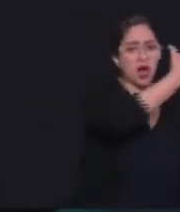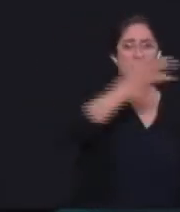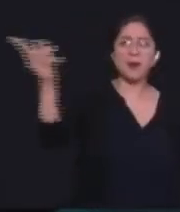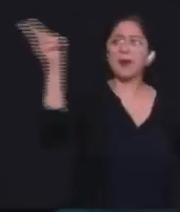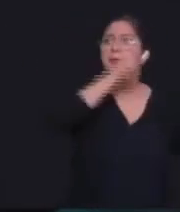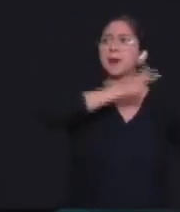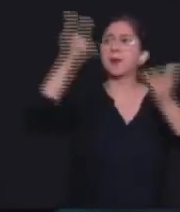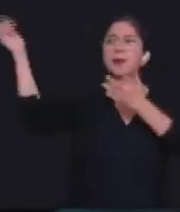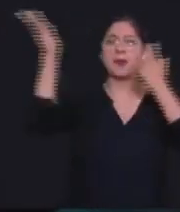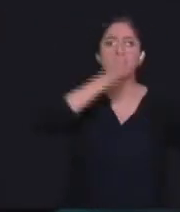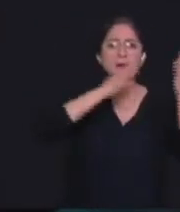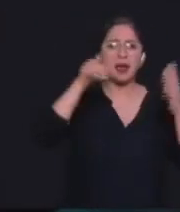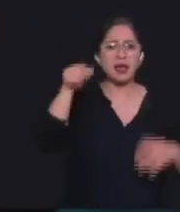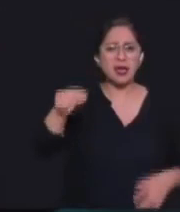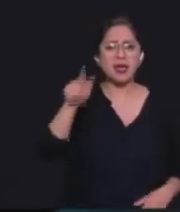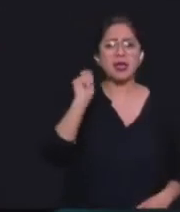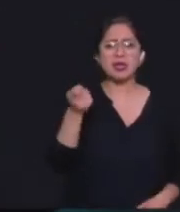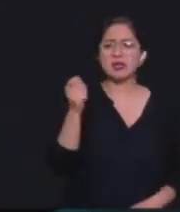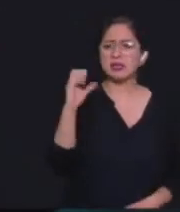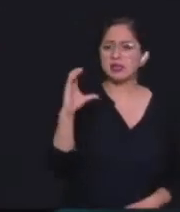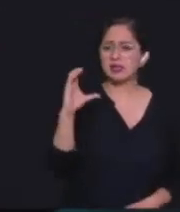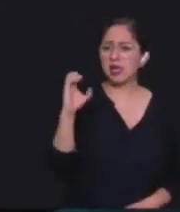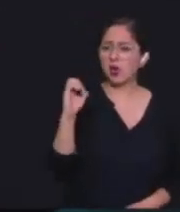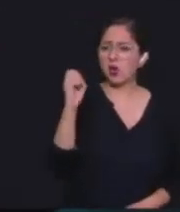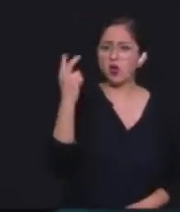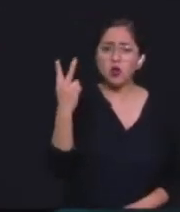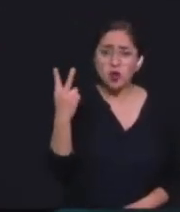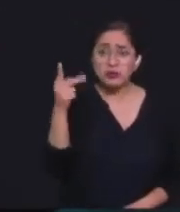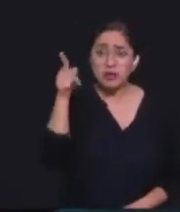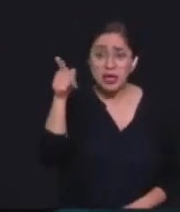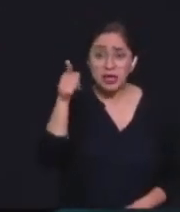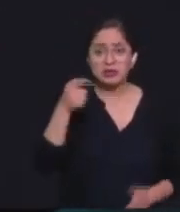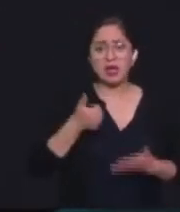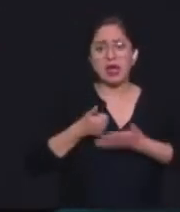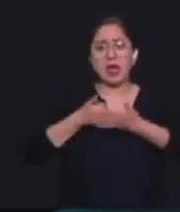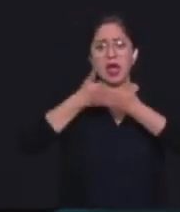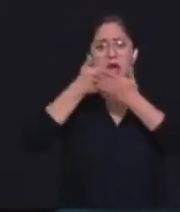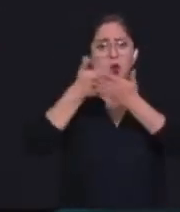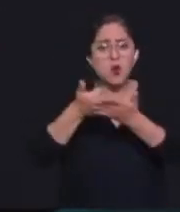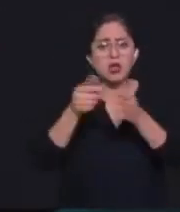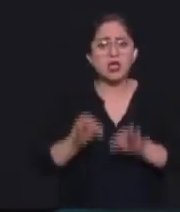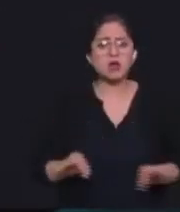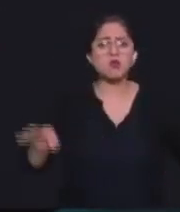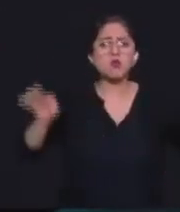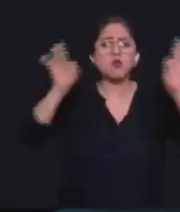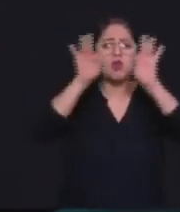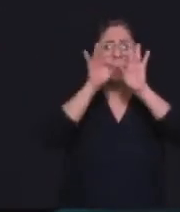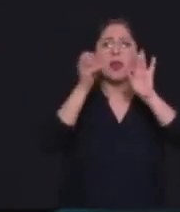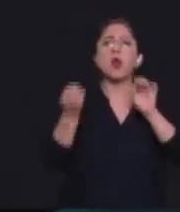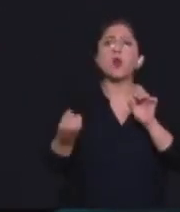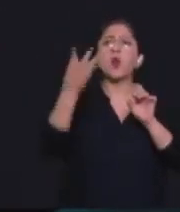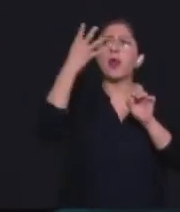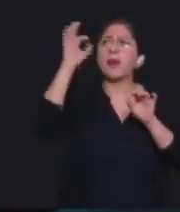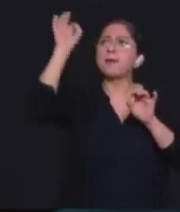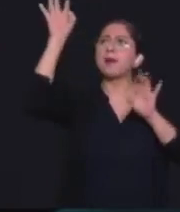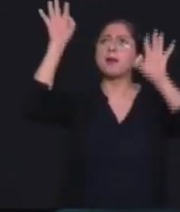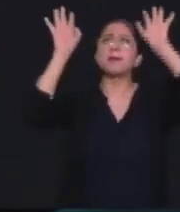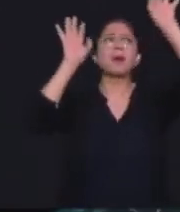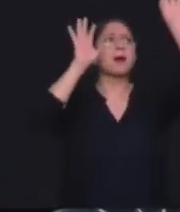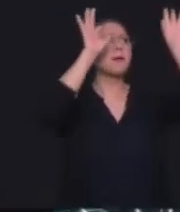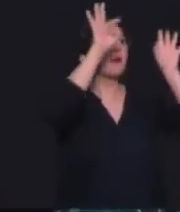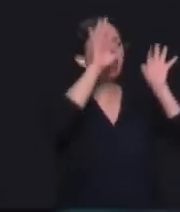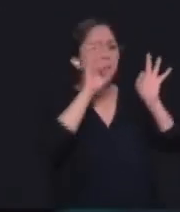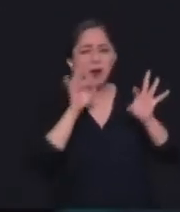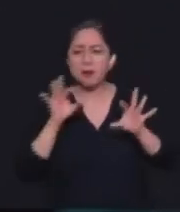habitación. Son muy baratos los detectores de CO2 y eso es un medidor indirecto de cuántas partículas hay disueltas en el